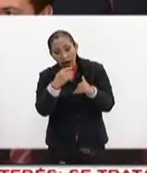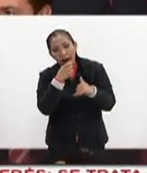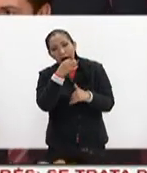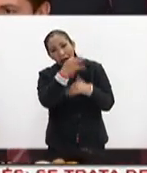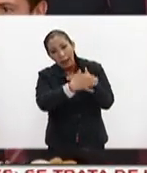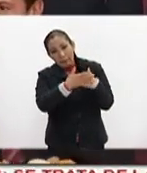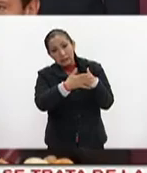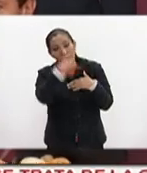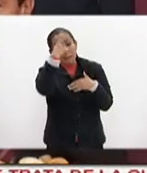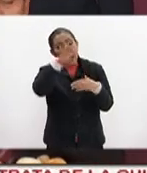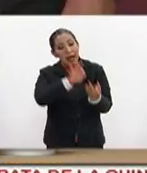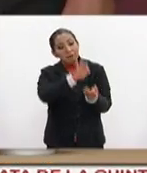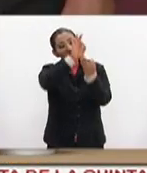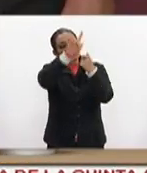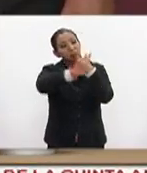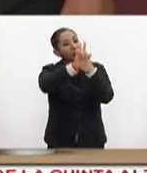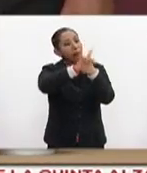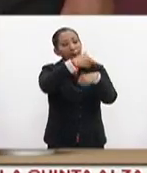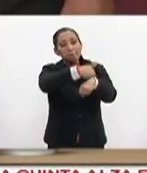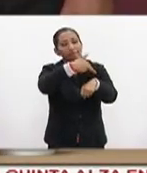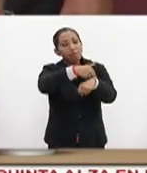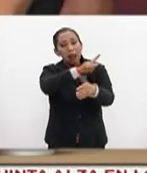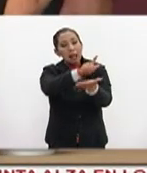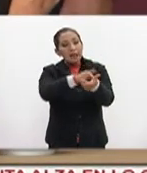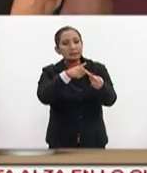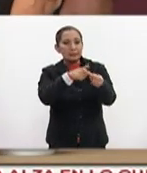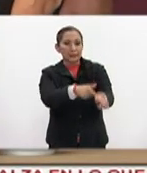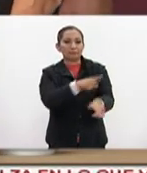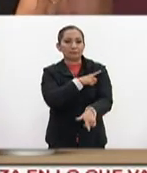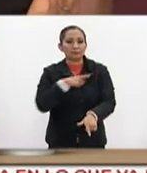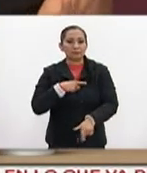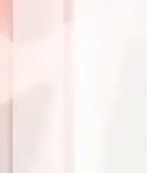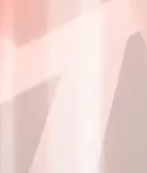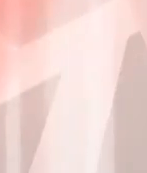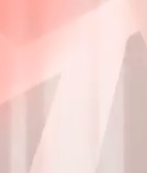advirtió que para hacerles frente, las reformas deben continuar.